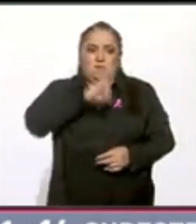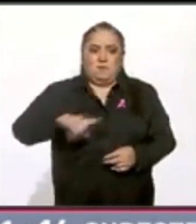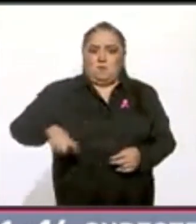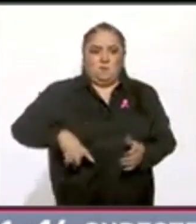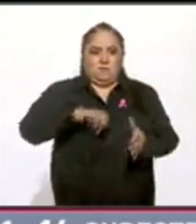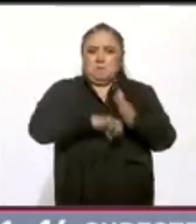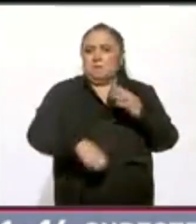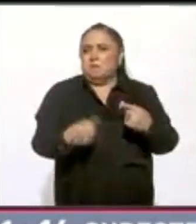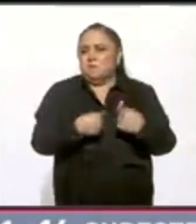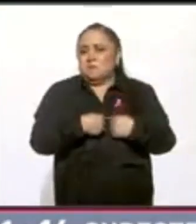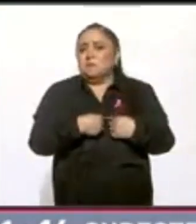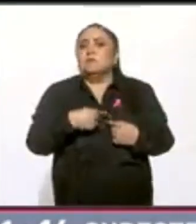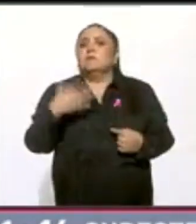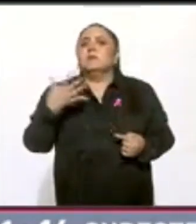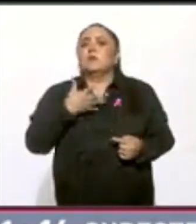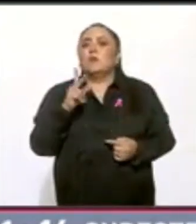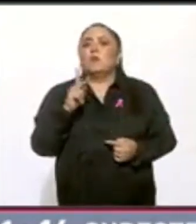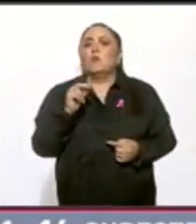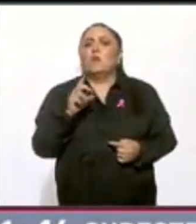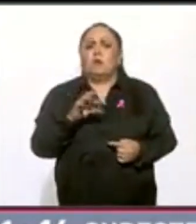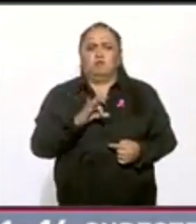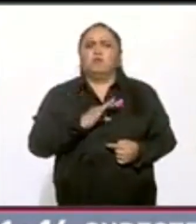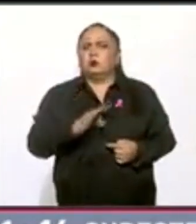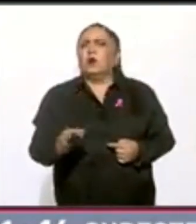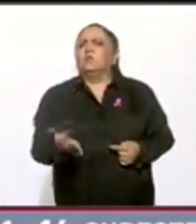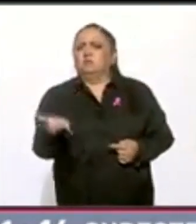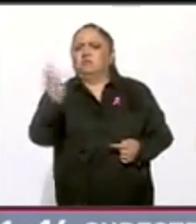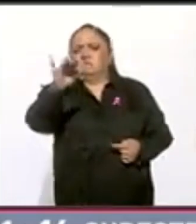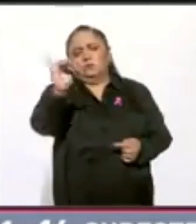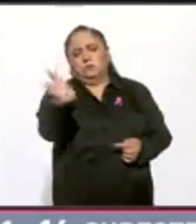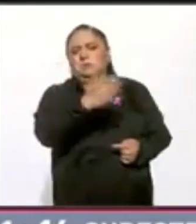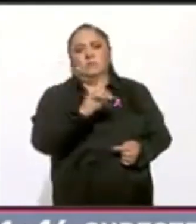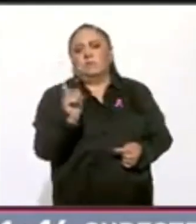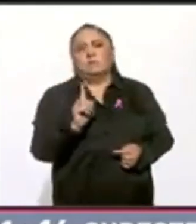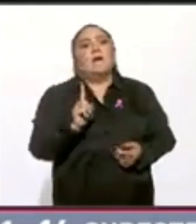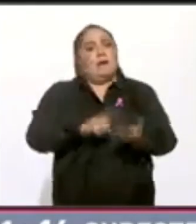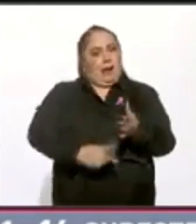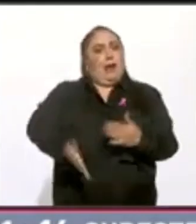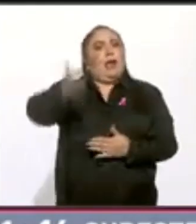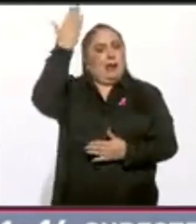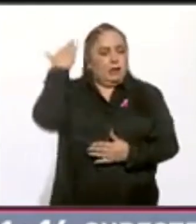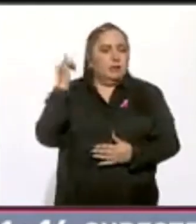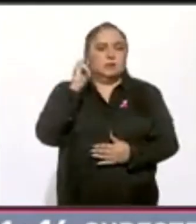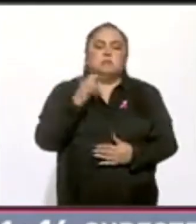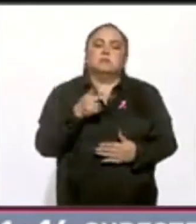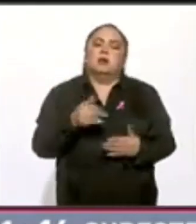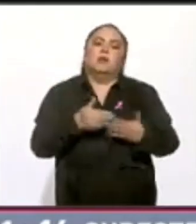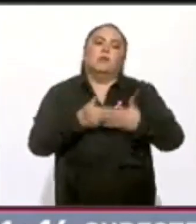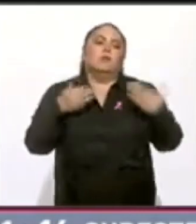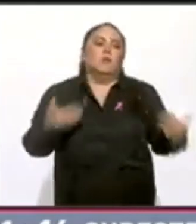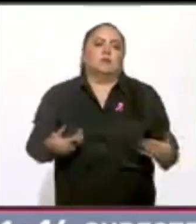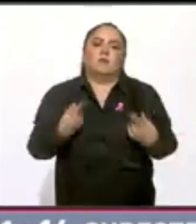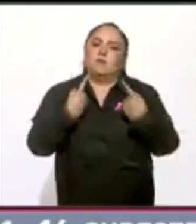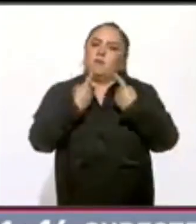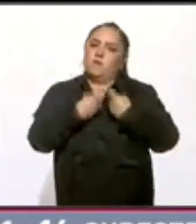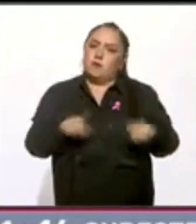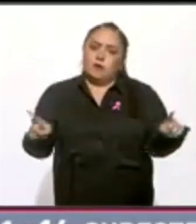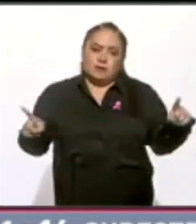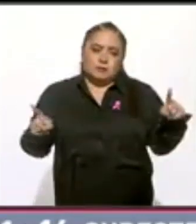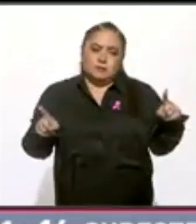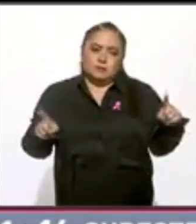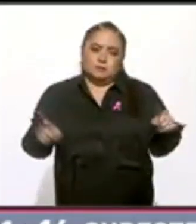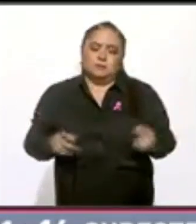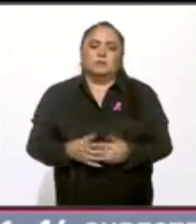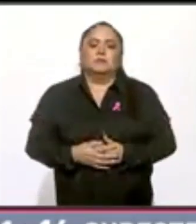este caso, tiene el poder como para poder decirlo. Yo creo que eso era antes. Entonces, en términos de